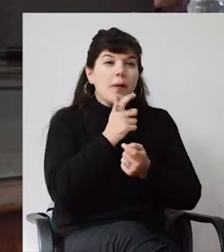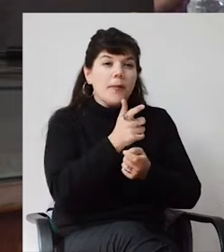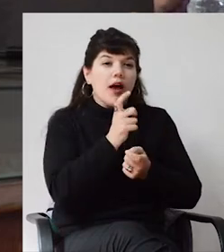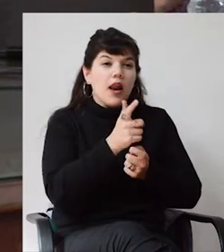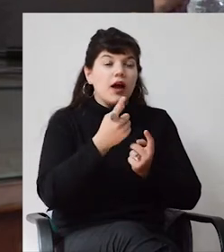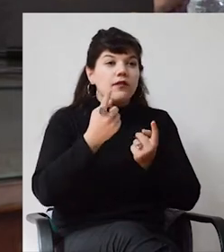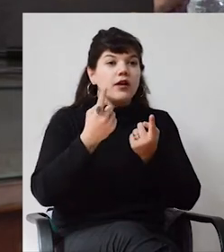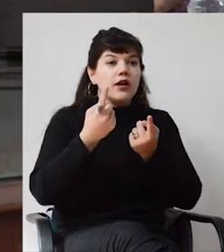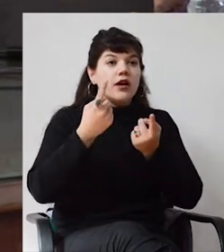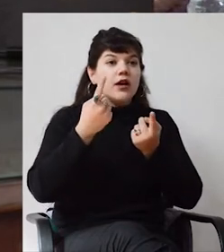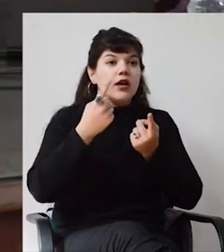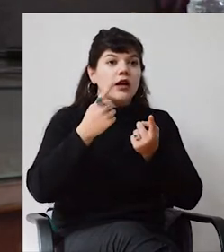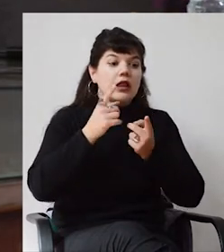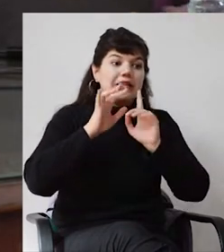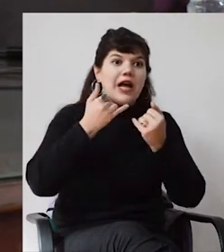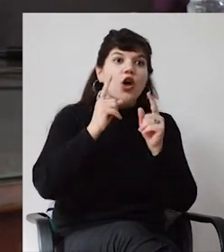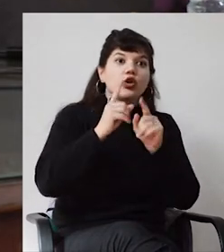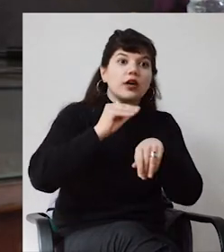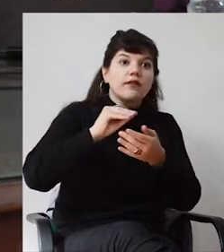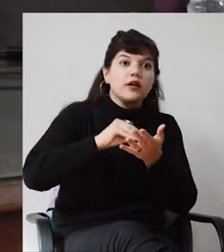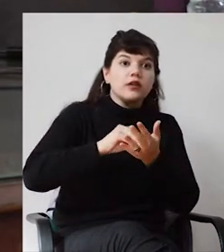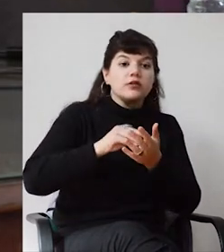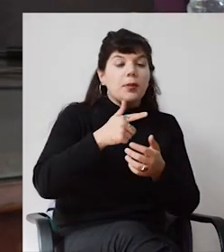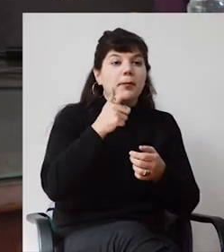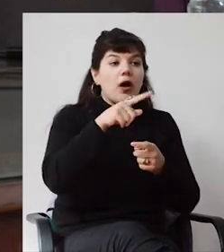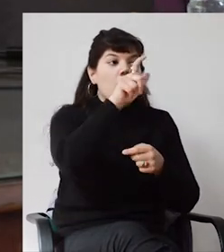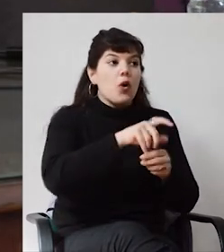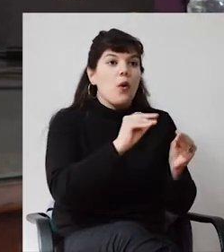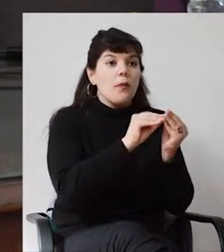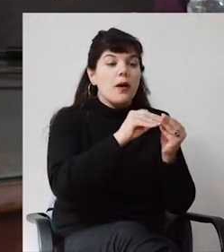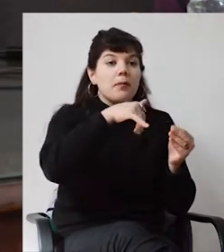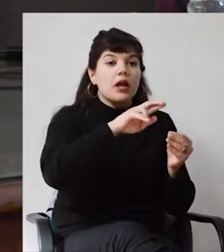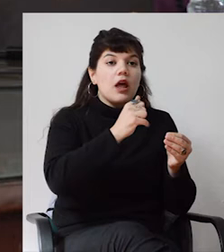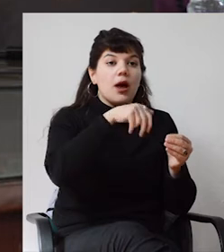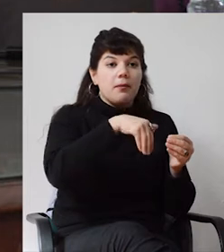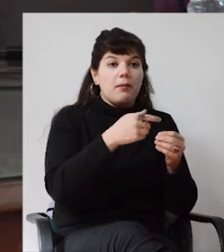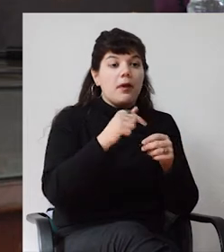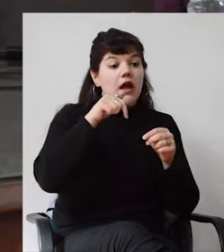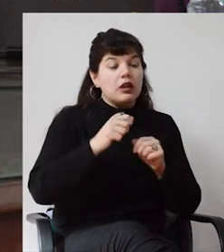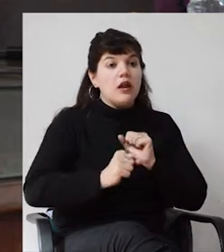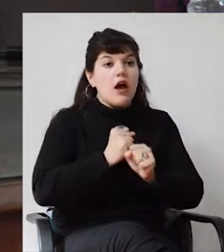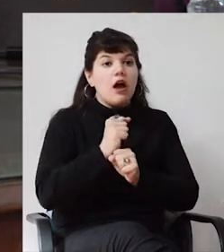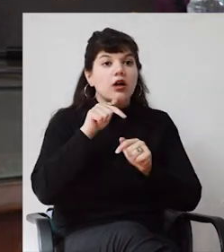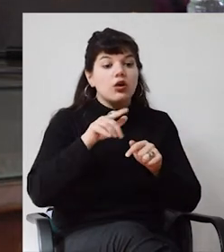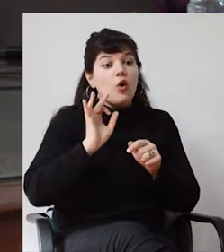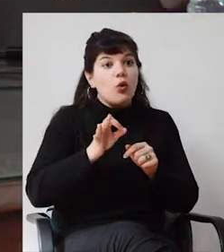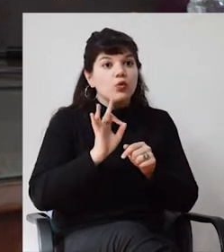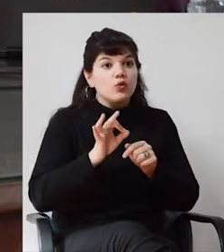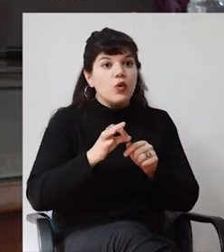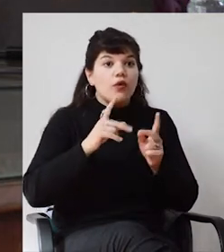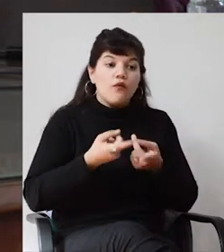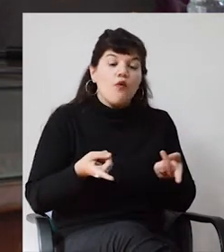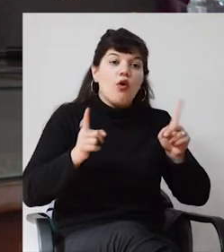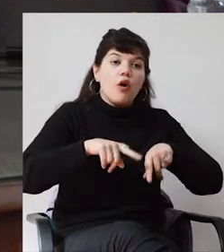Algunas palabras en virtud del 11º aniversario del asesinato de nuestra compañera Miriam Macero. 2020, otro